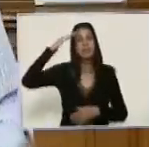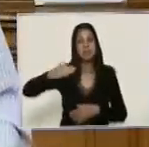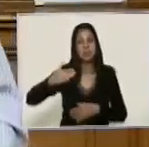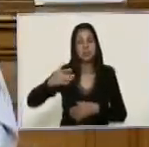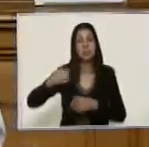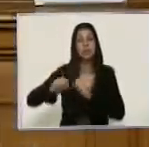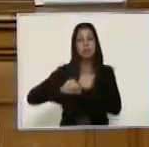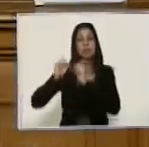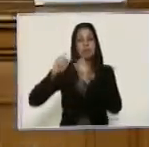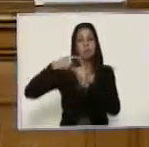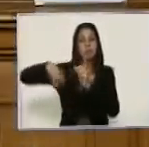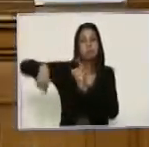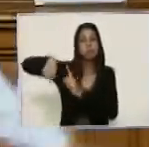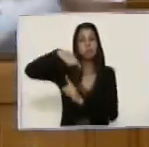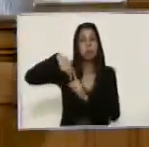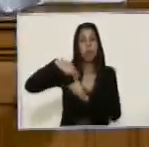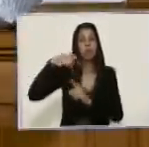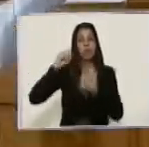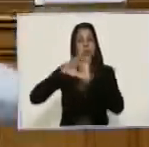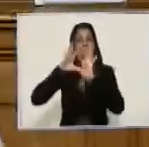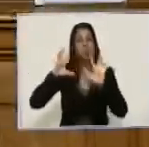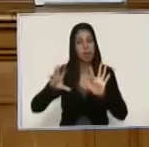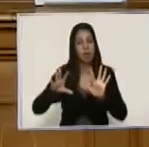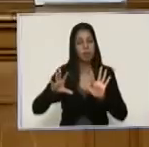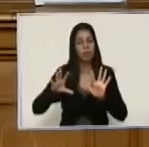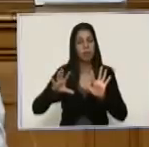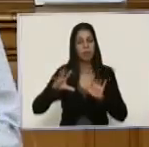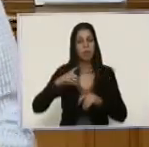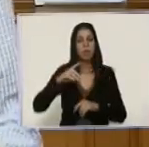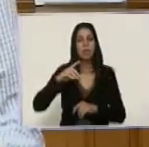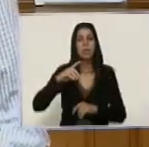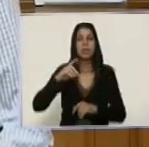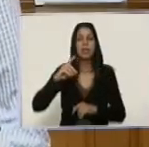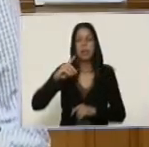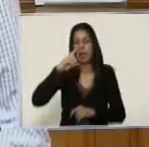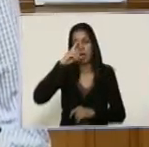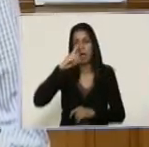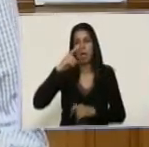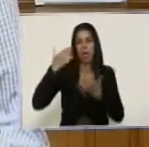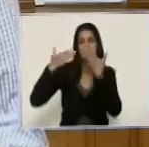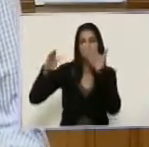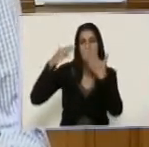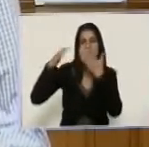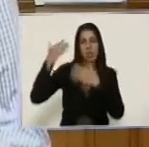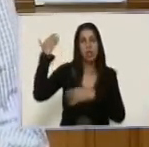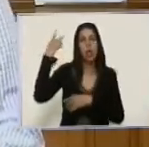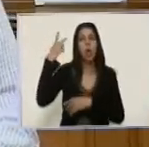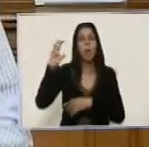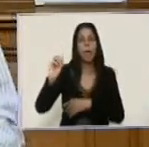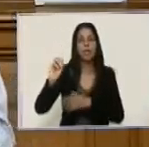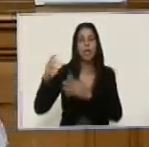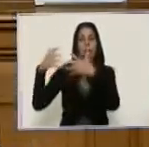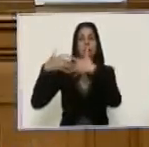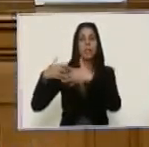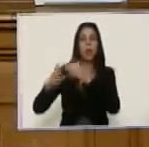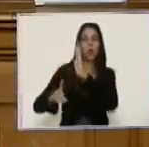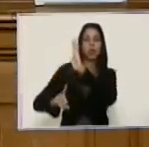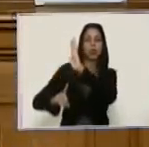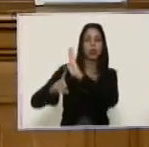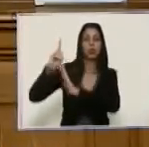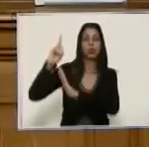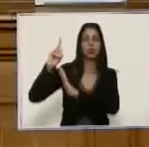ellos. Su esplendor fue en el siglo XX pasado, con Roosevelt,